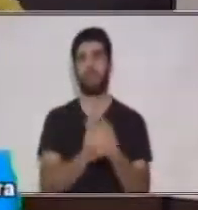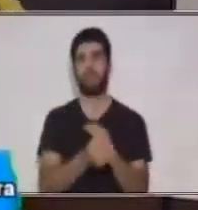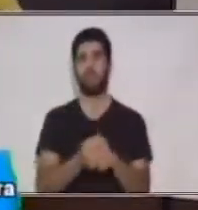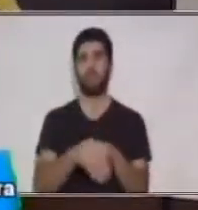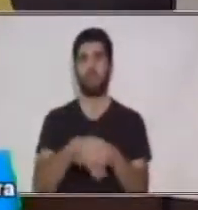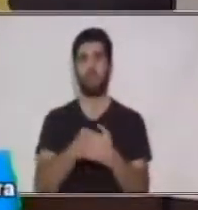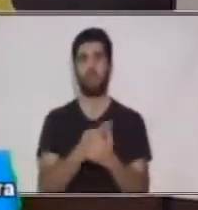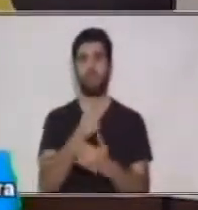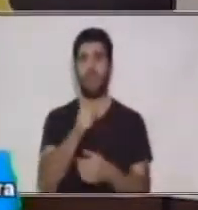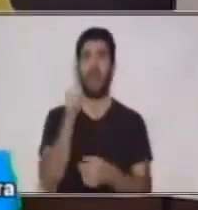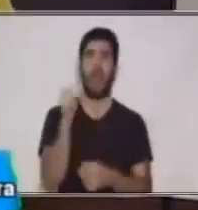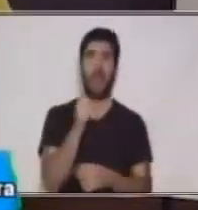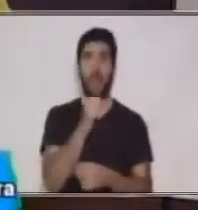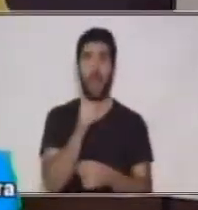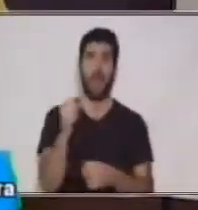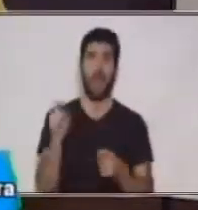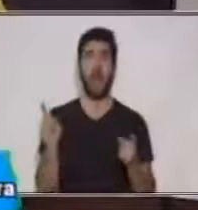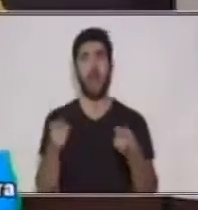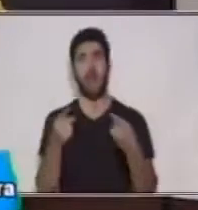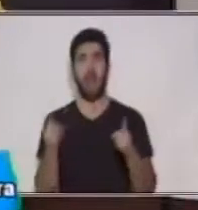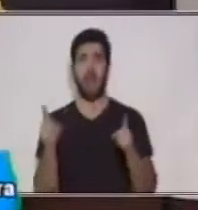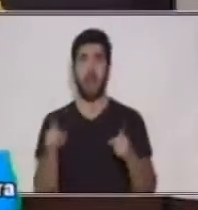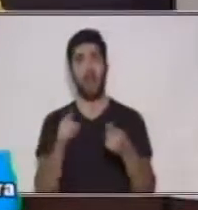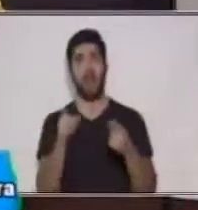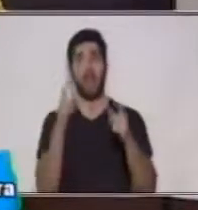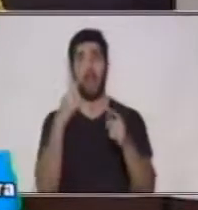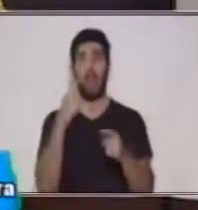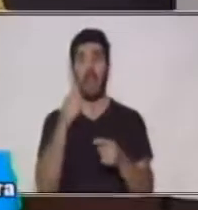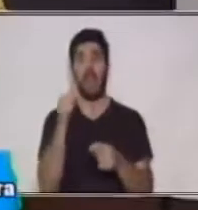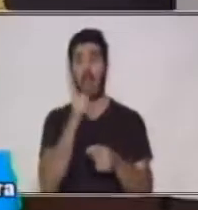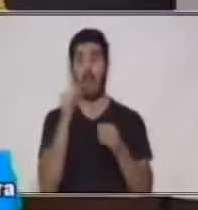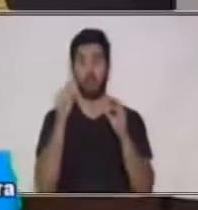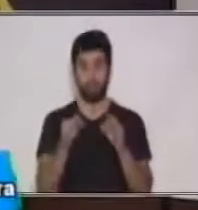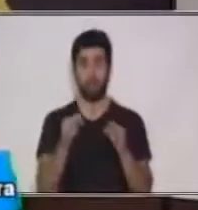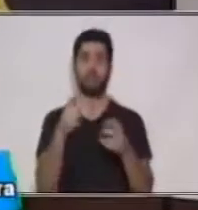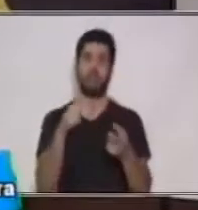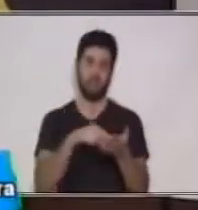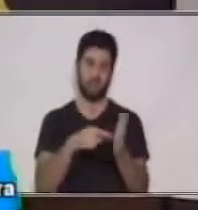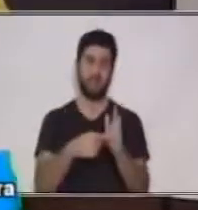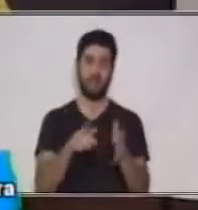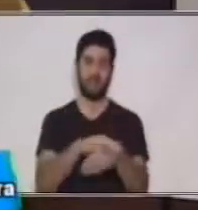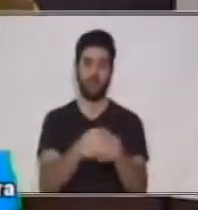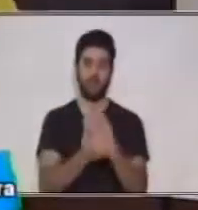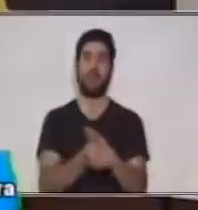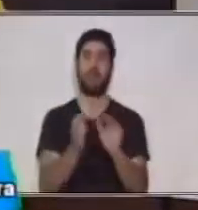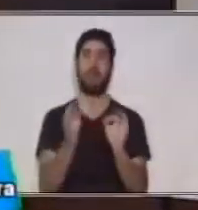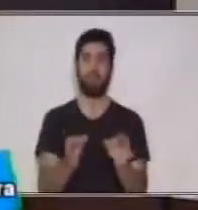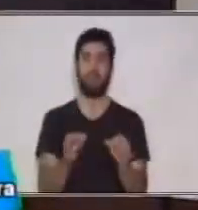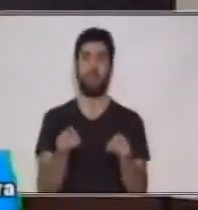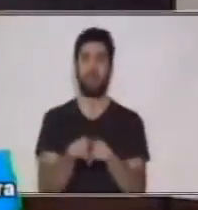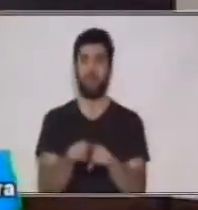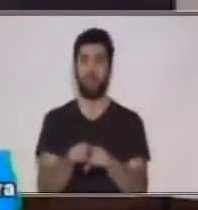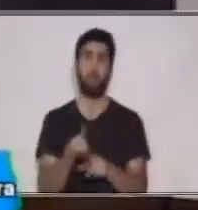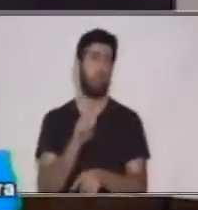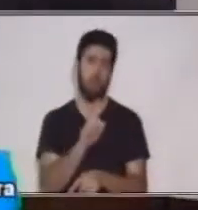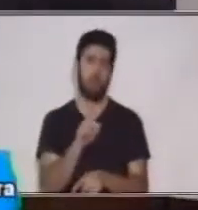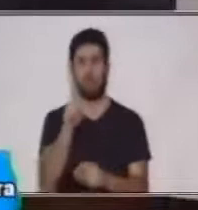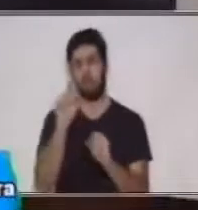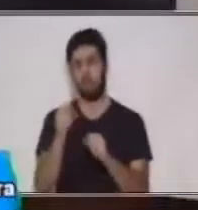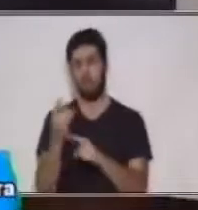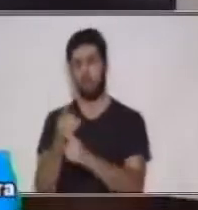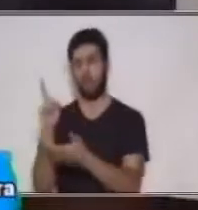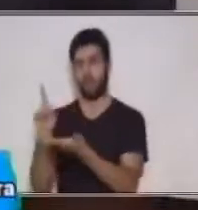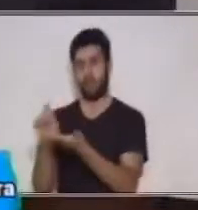estás y el tiempo que tienes que durar para lavarte las manos es cantar el Happy Birthday. Y si no tienes, pues utilizar